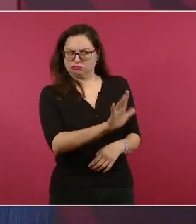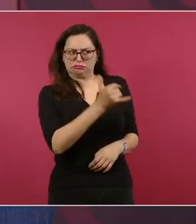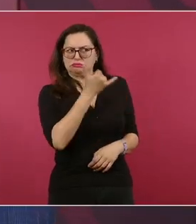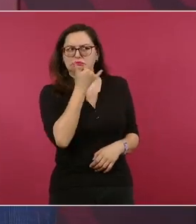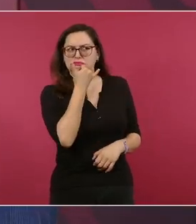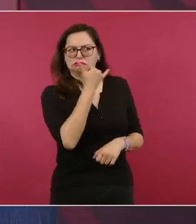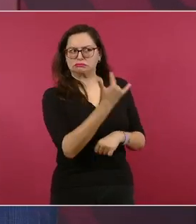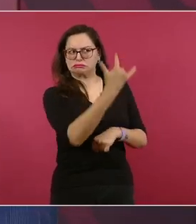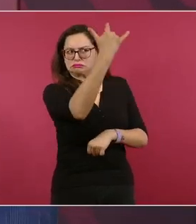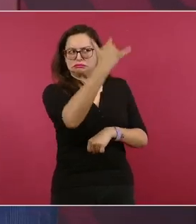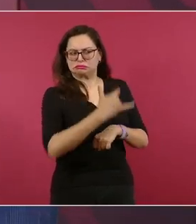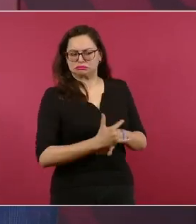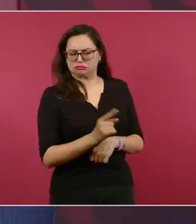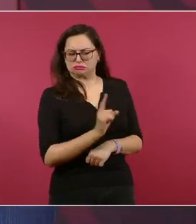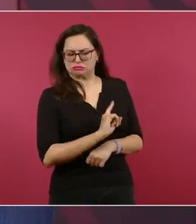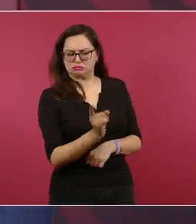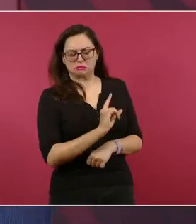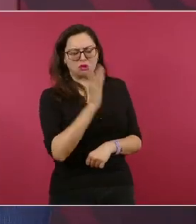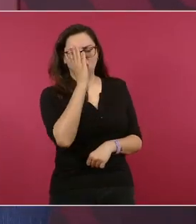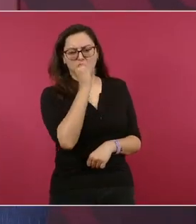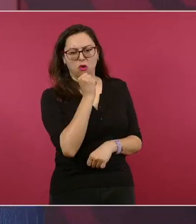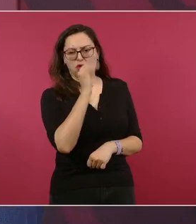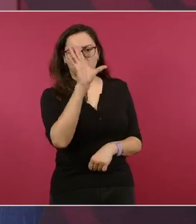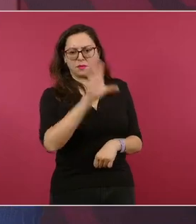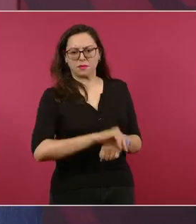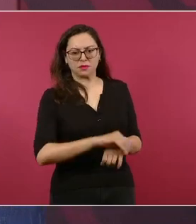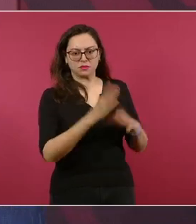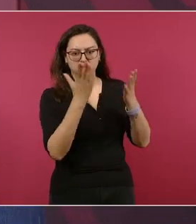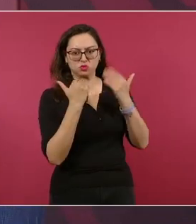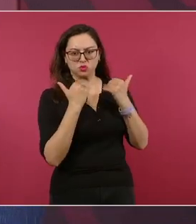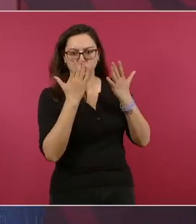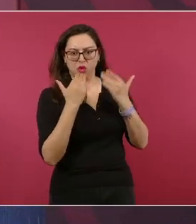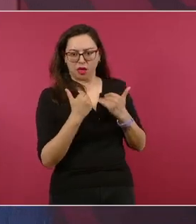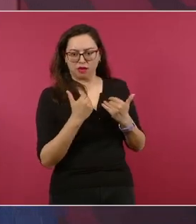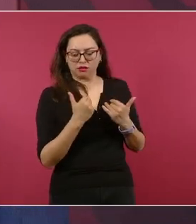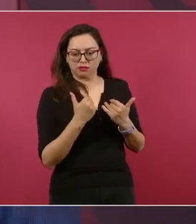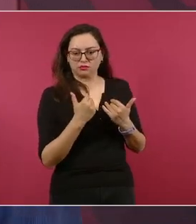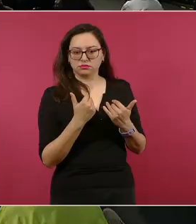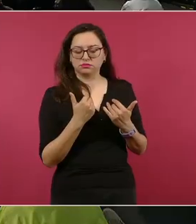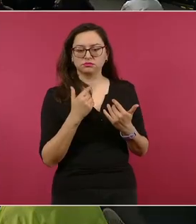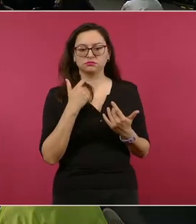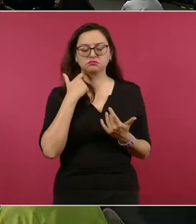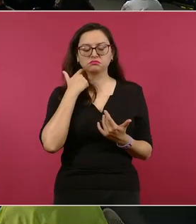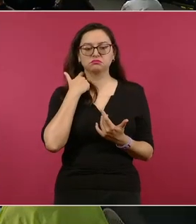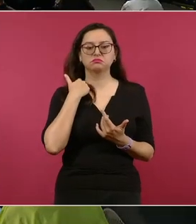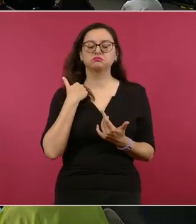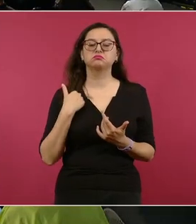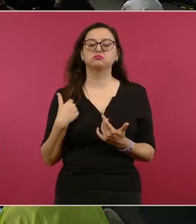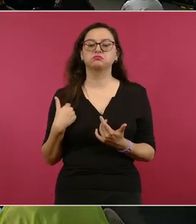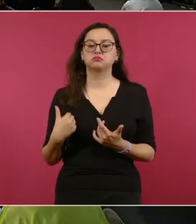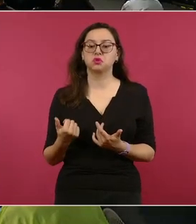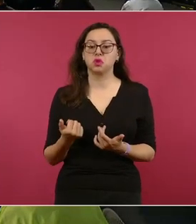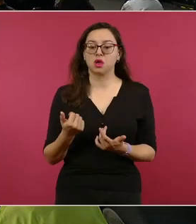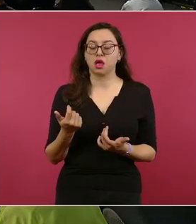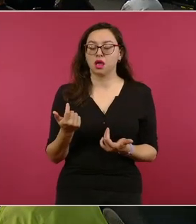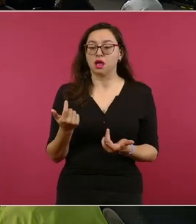de México. Y estaban esperando eso. Y le dije a Alicia, mira,